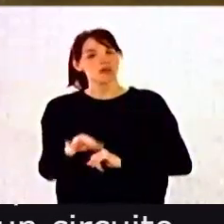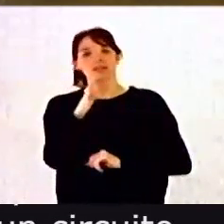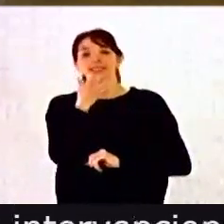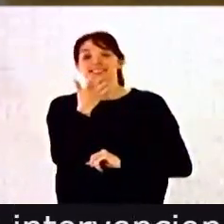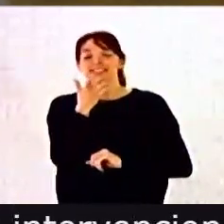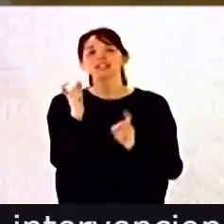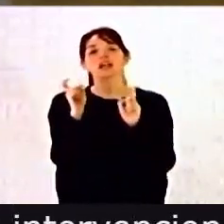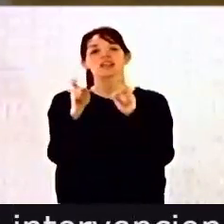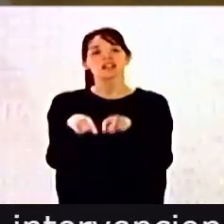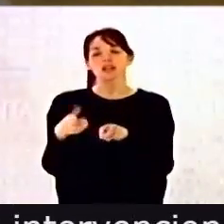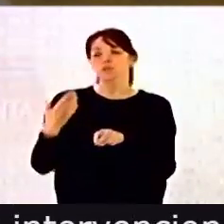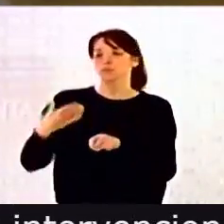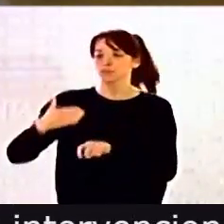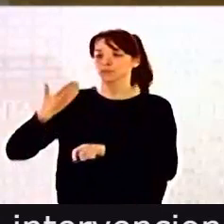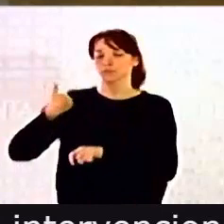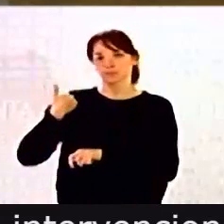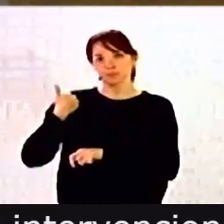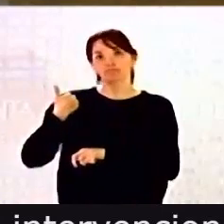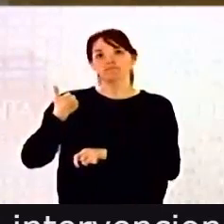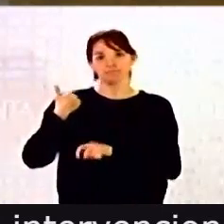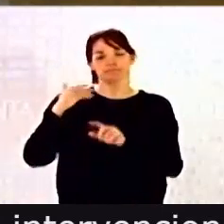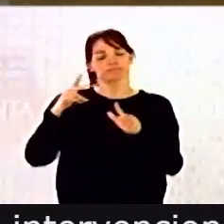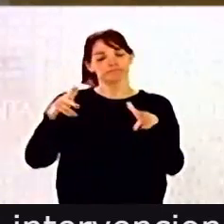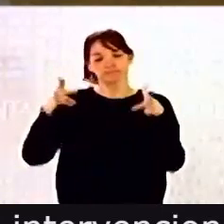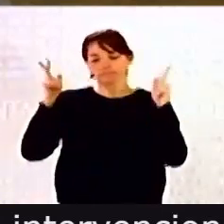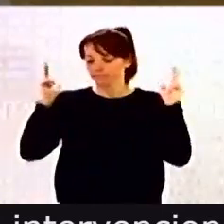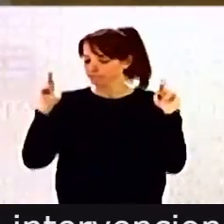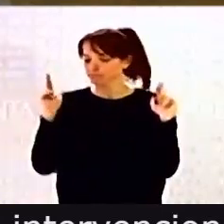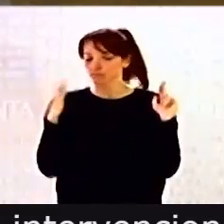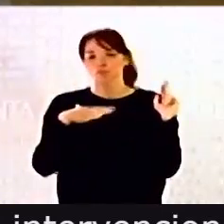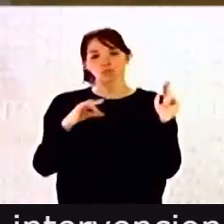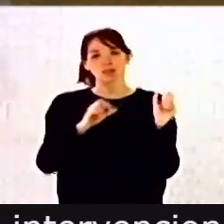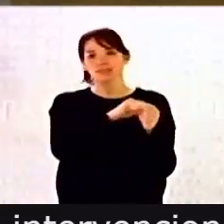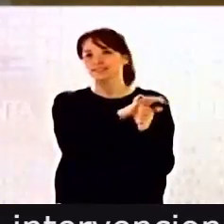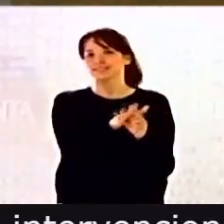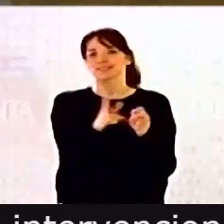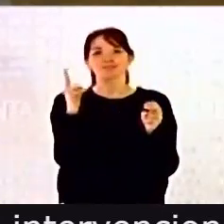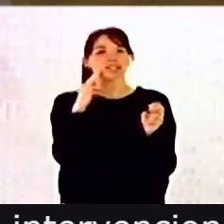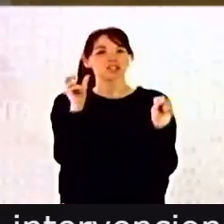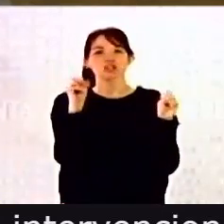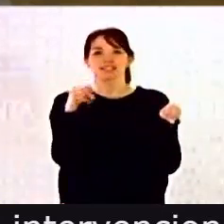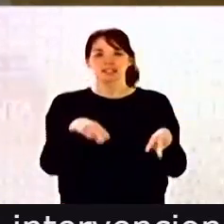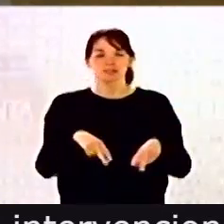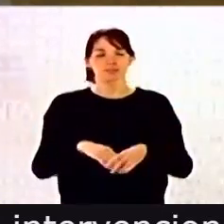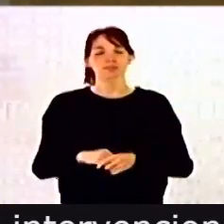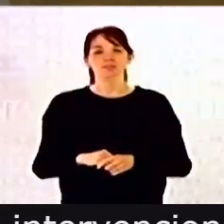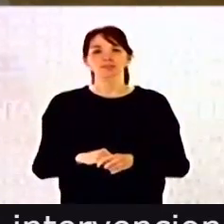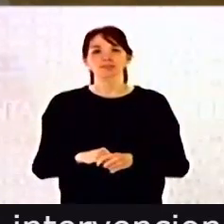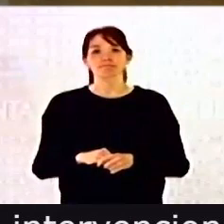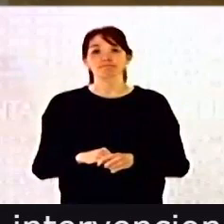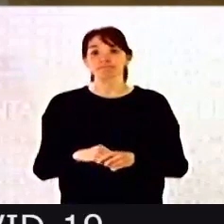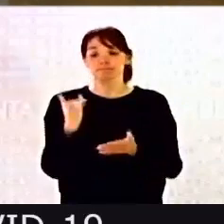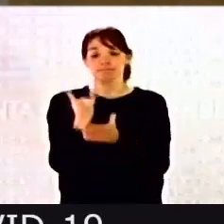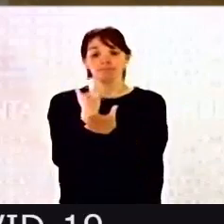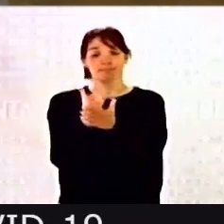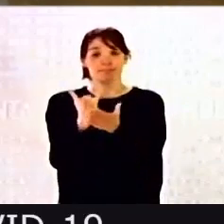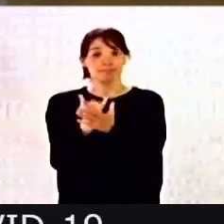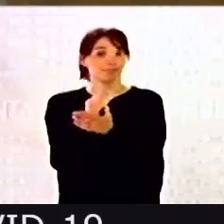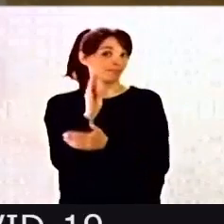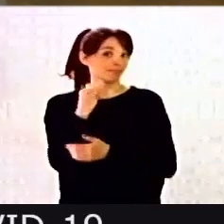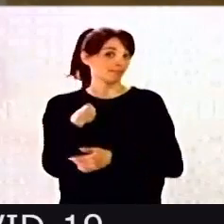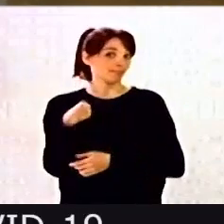programadas que nos permitan hacerlo libre de COVID-19. Y estos test también se les